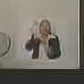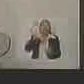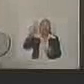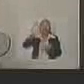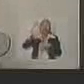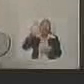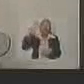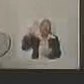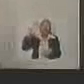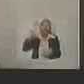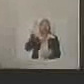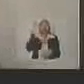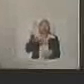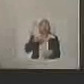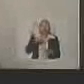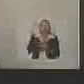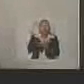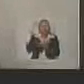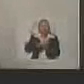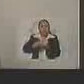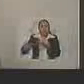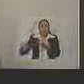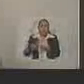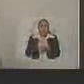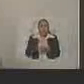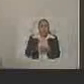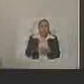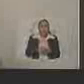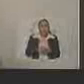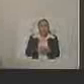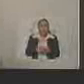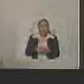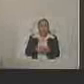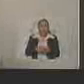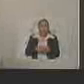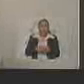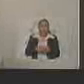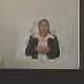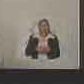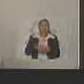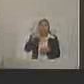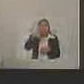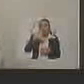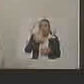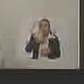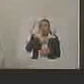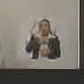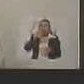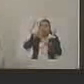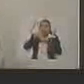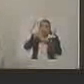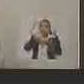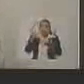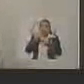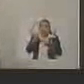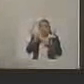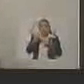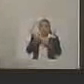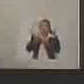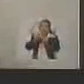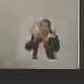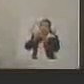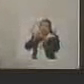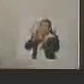que hacer la transparencia también en esa misma plataforma, en donde estemos dando todos,